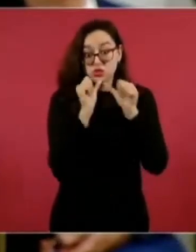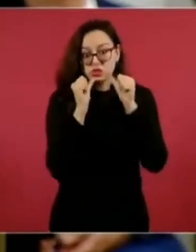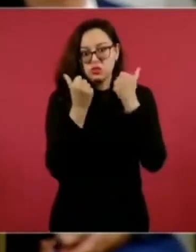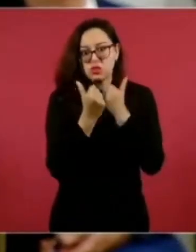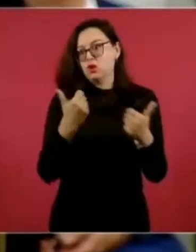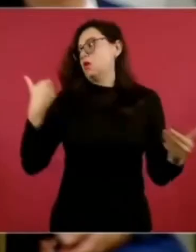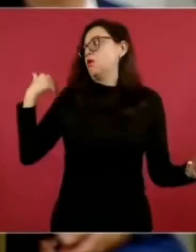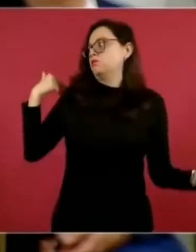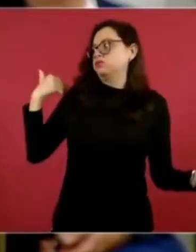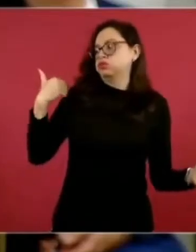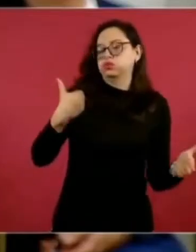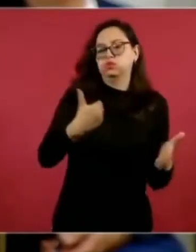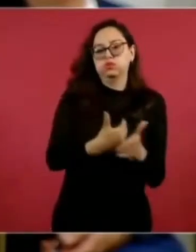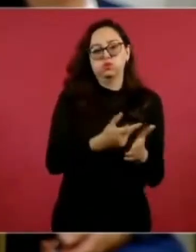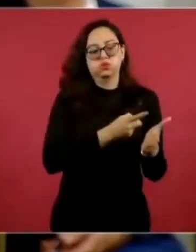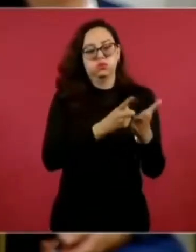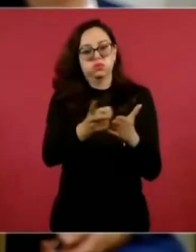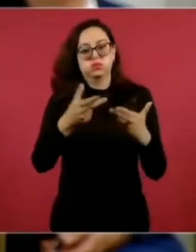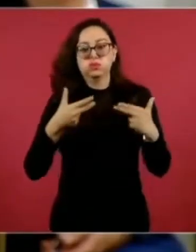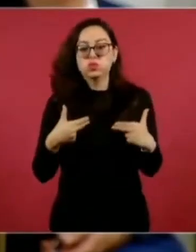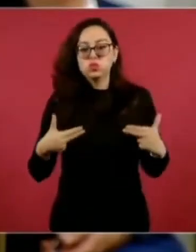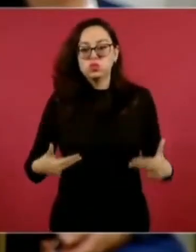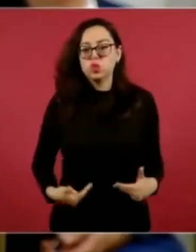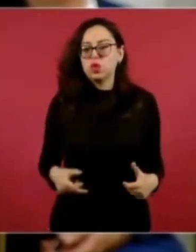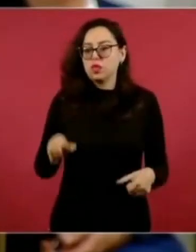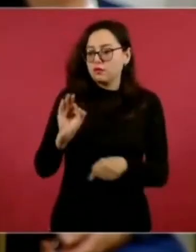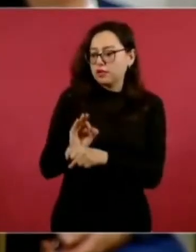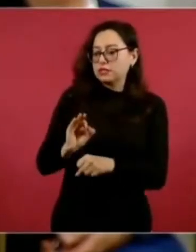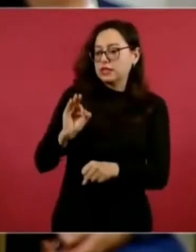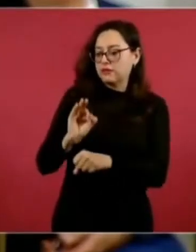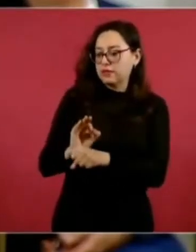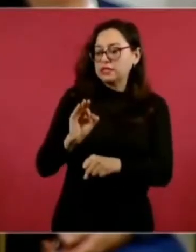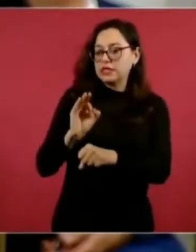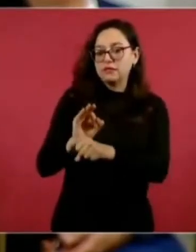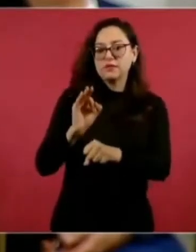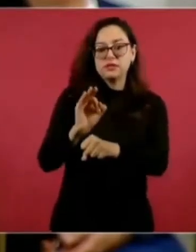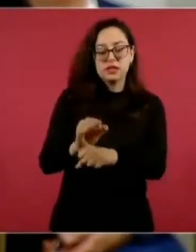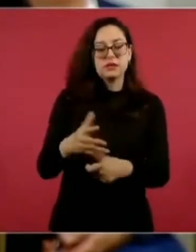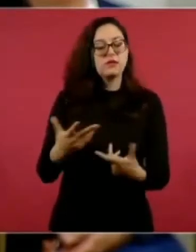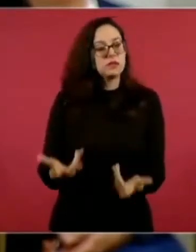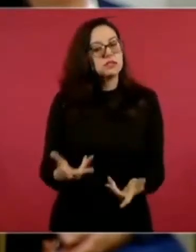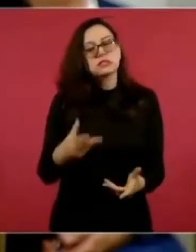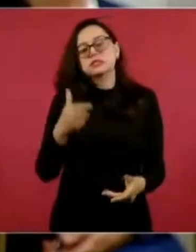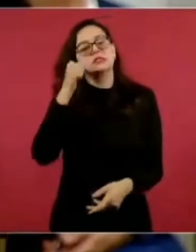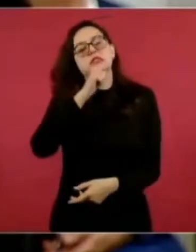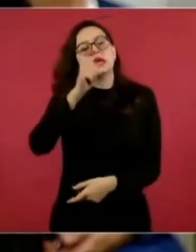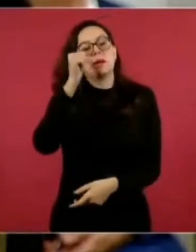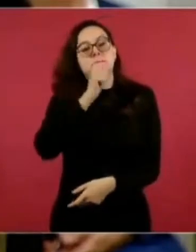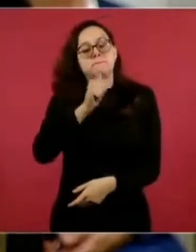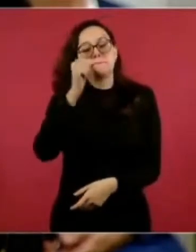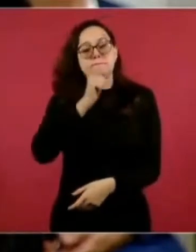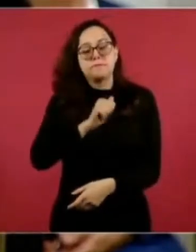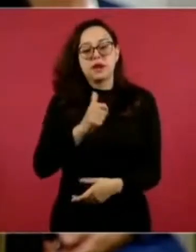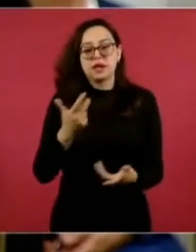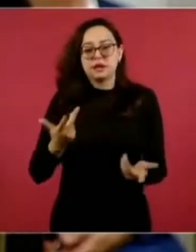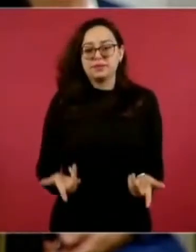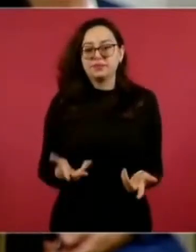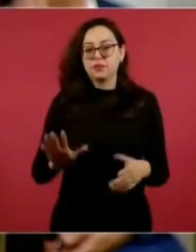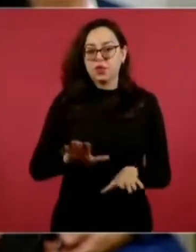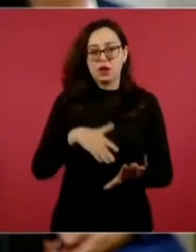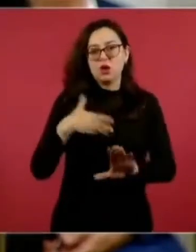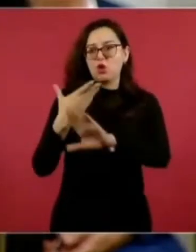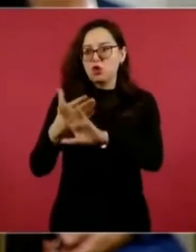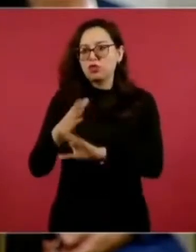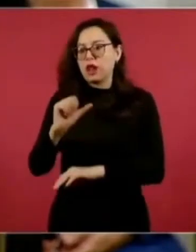en favor de los derechos humanos. Históricamente han documentado violaciones graves a derechos humanos en distintos sexenios, Calderón, Peña